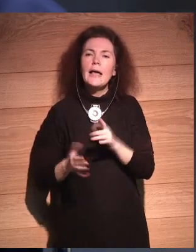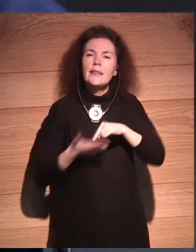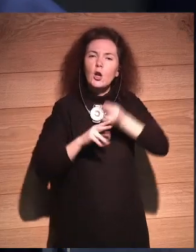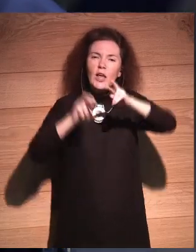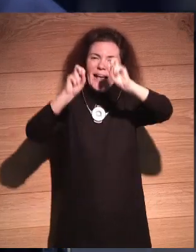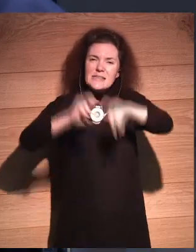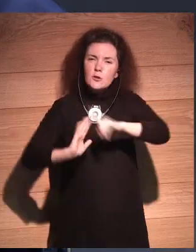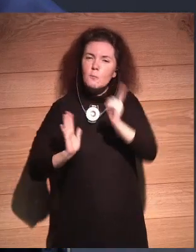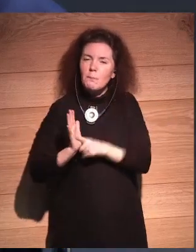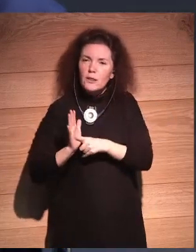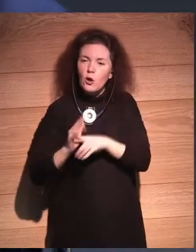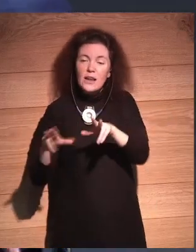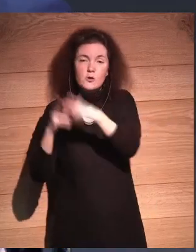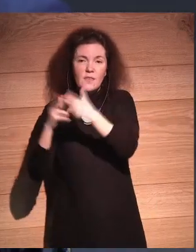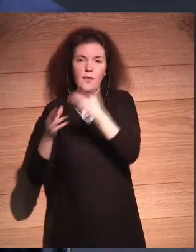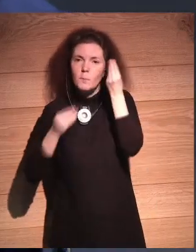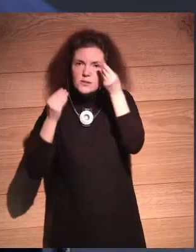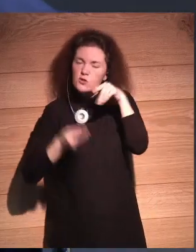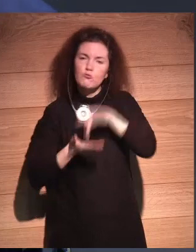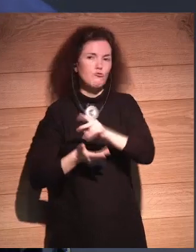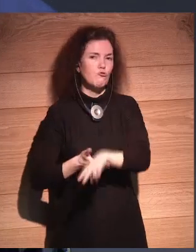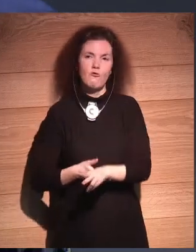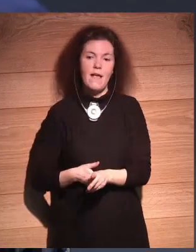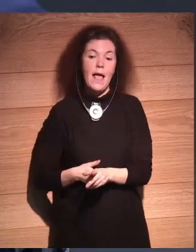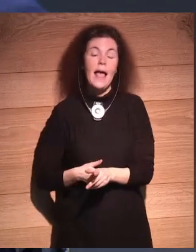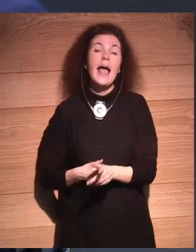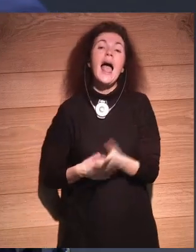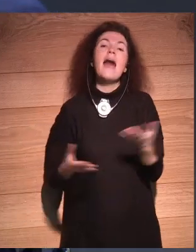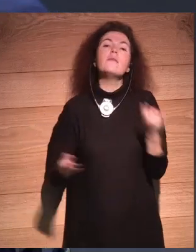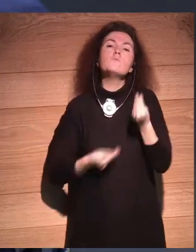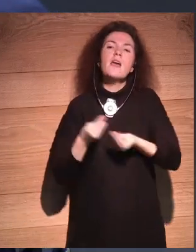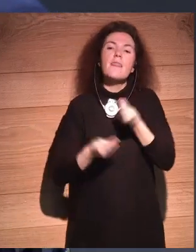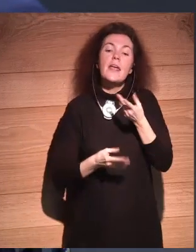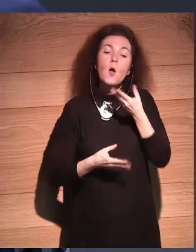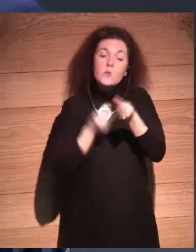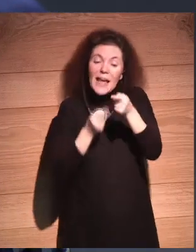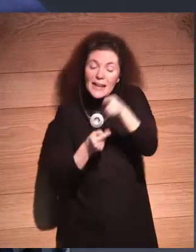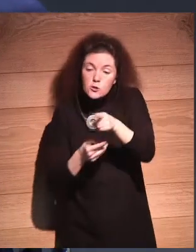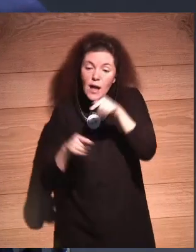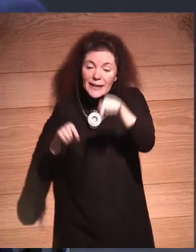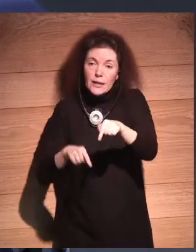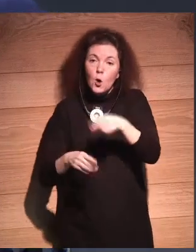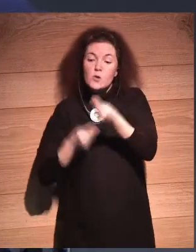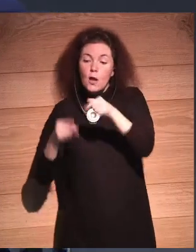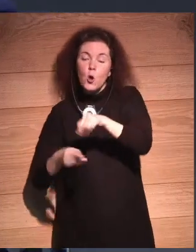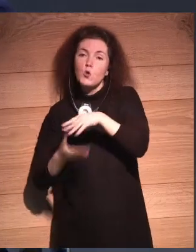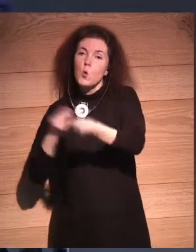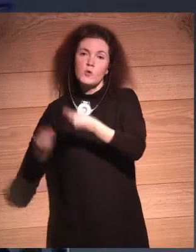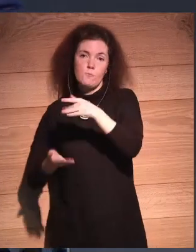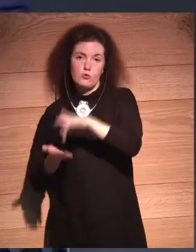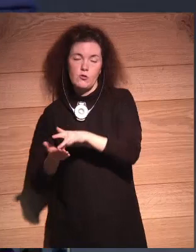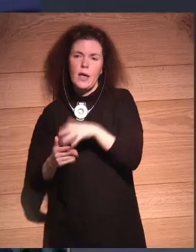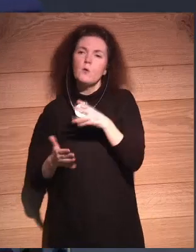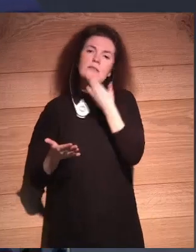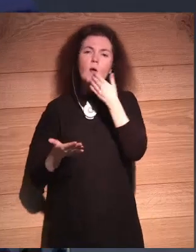no va a pasar. Lo que tenemos que hacer es decir, bueno, vamos a usar esto y no lo vamos a usar aquí o hoy. Tendremos un